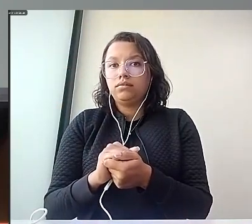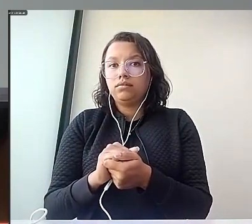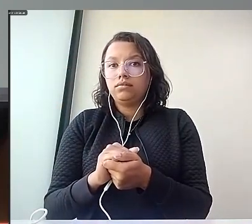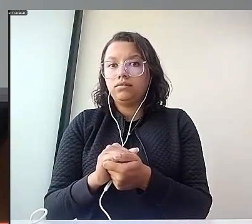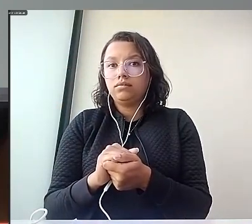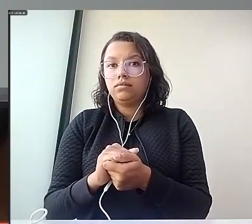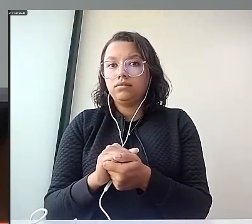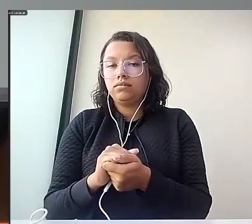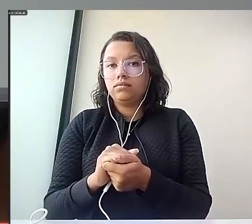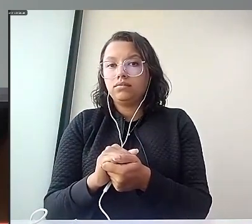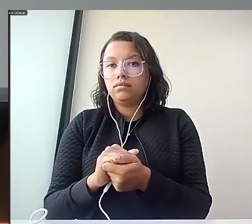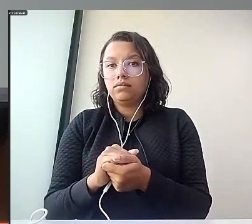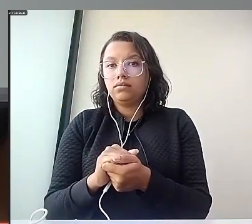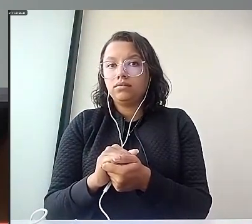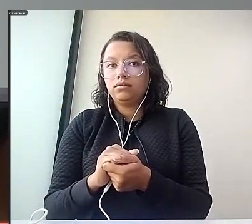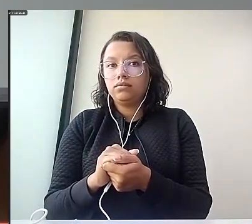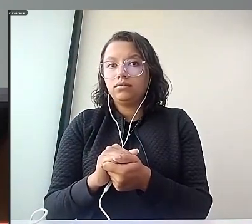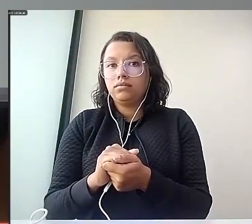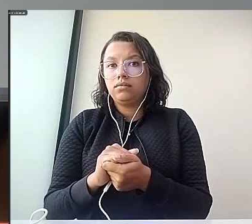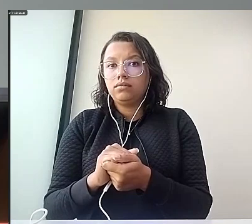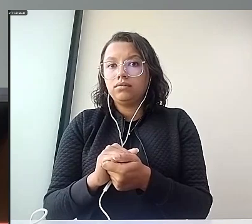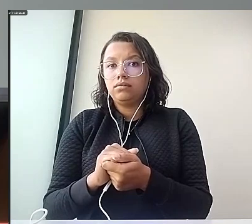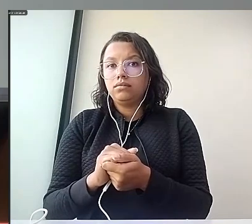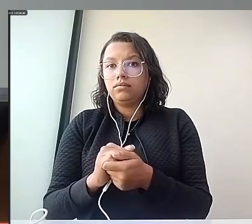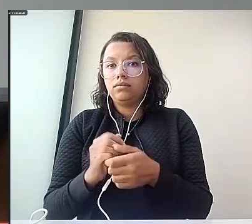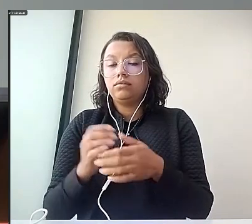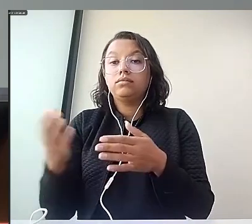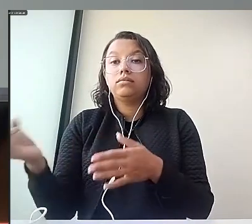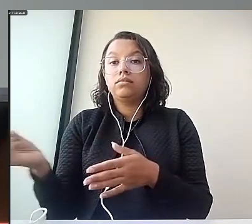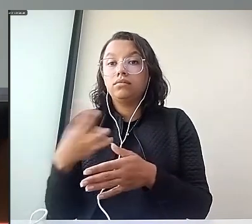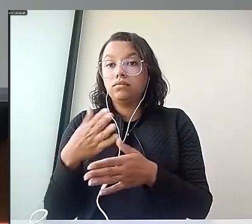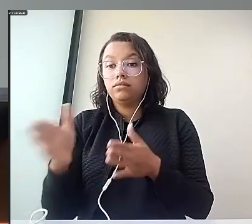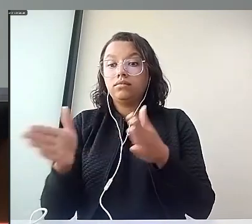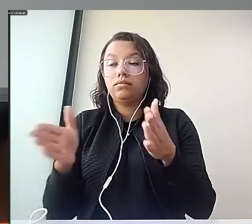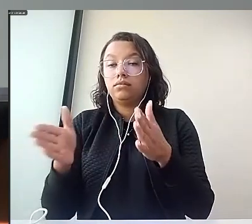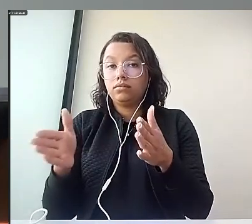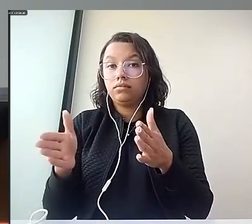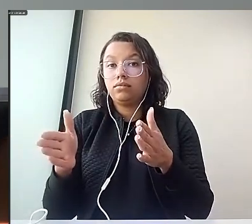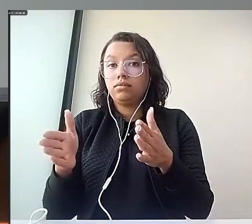segundos. Pues esa innovadora Constitución, la de